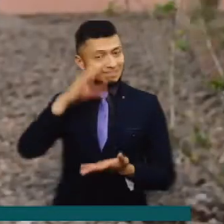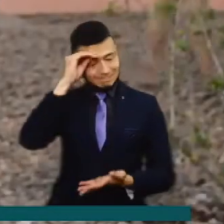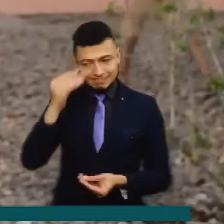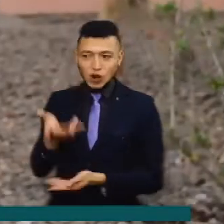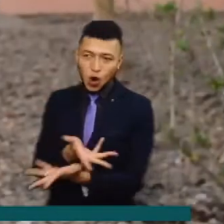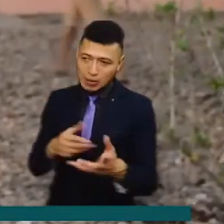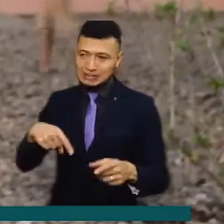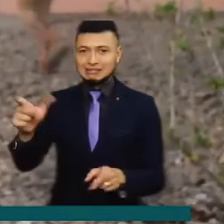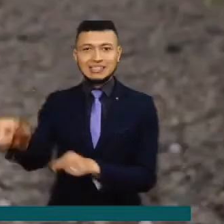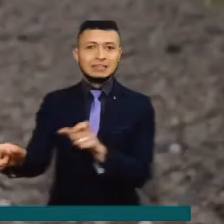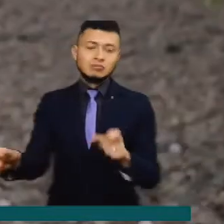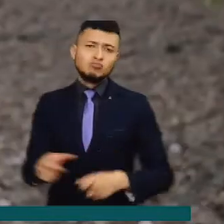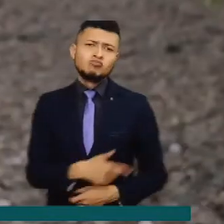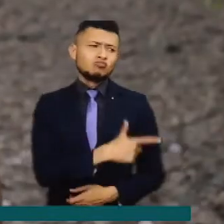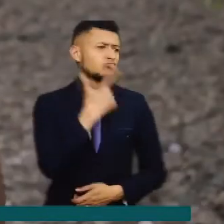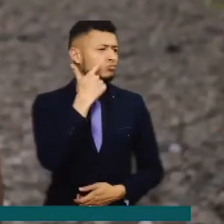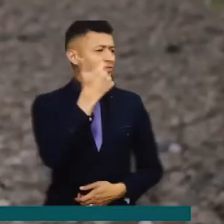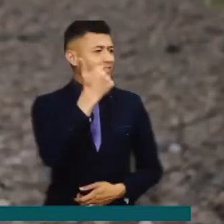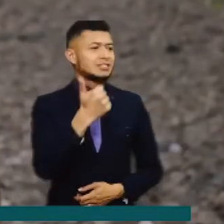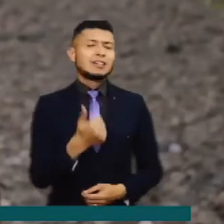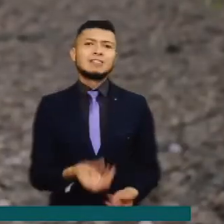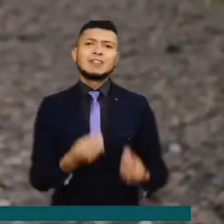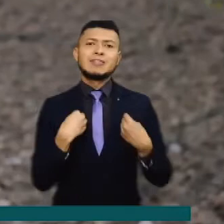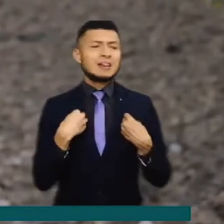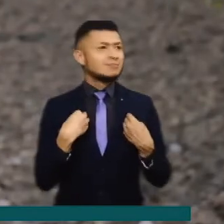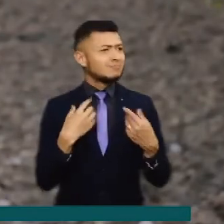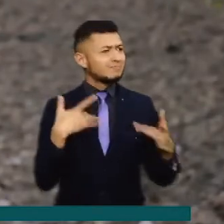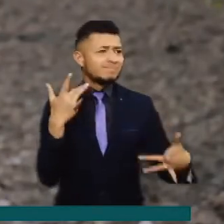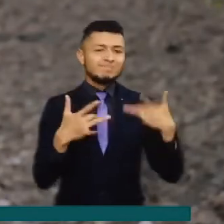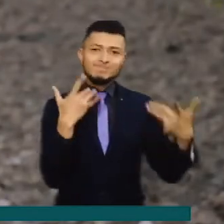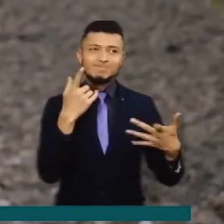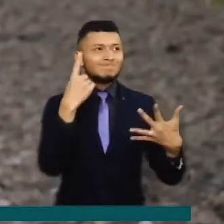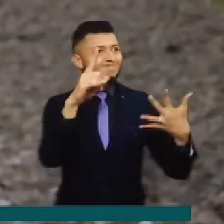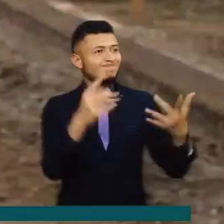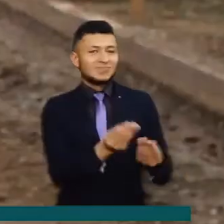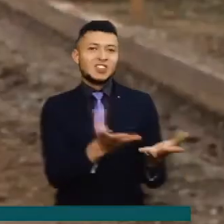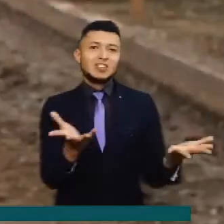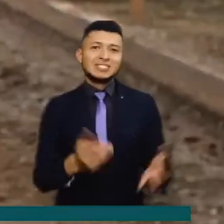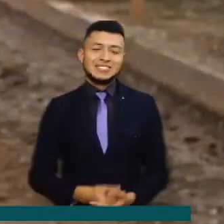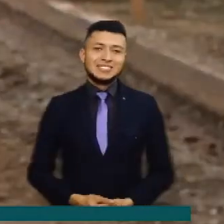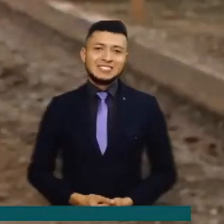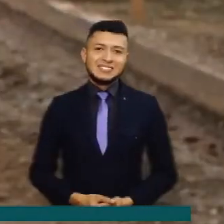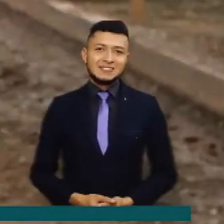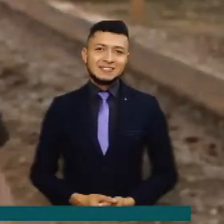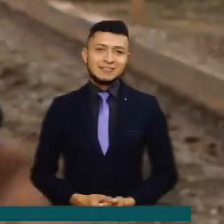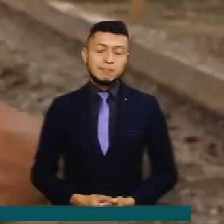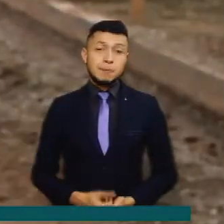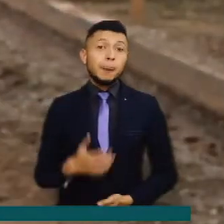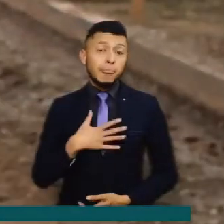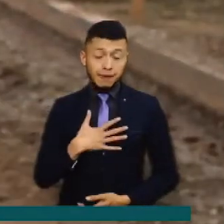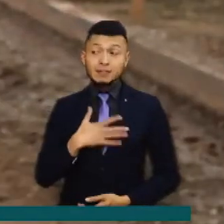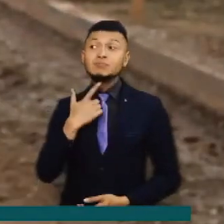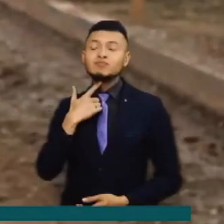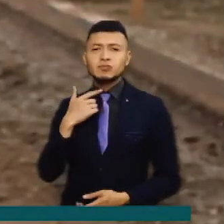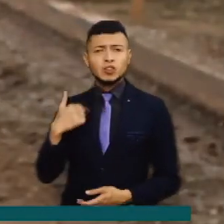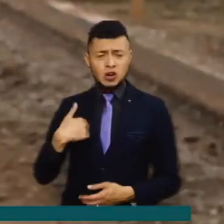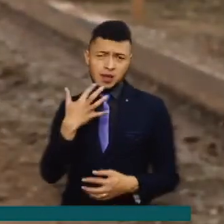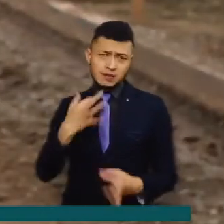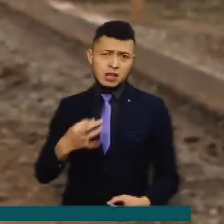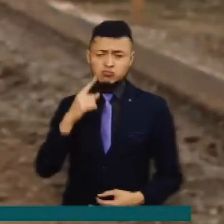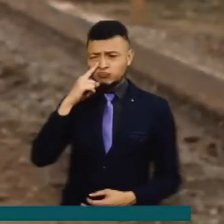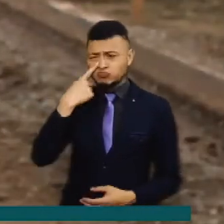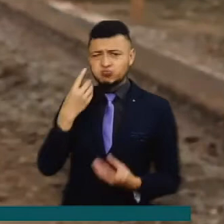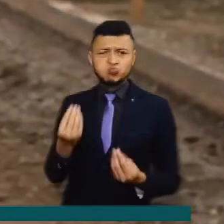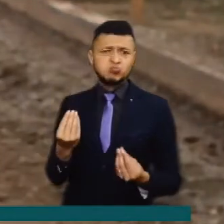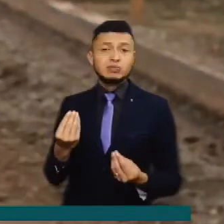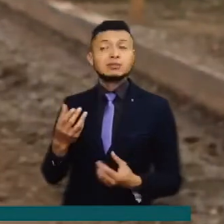Aprendemos a compartir con los demás. Muy chévere porque nos distraemos mucho de las cosas. Para distraerme mucho porque la verdad me aburro